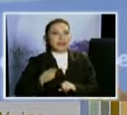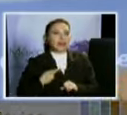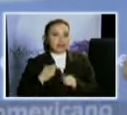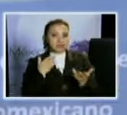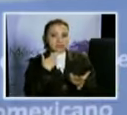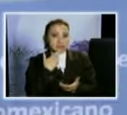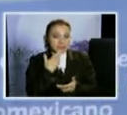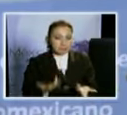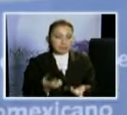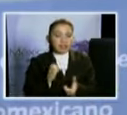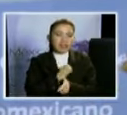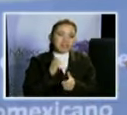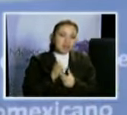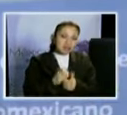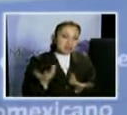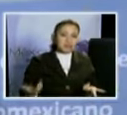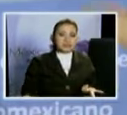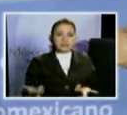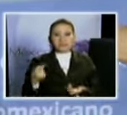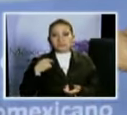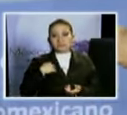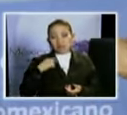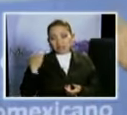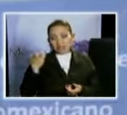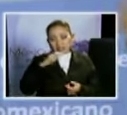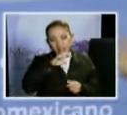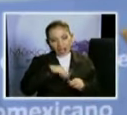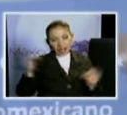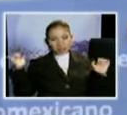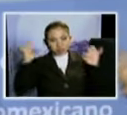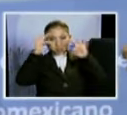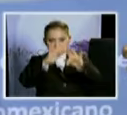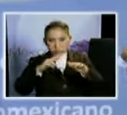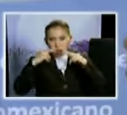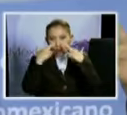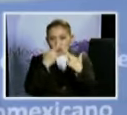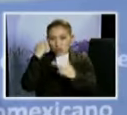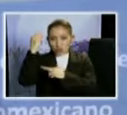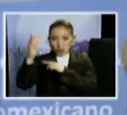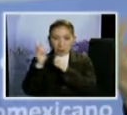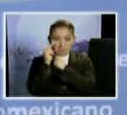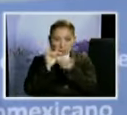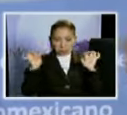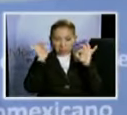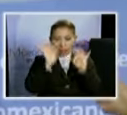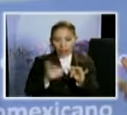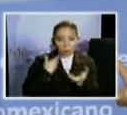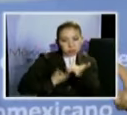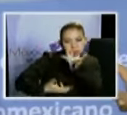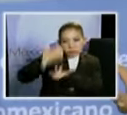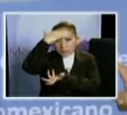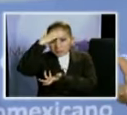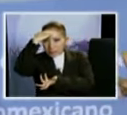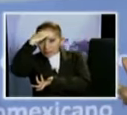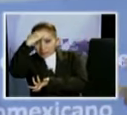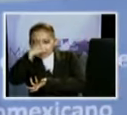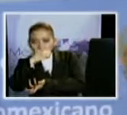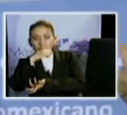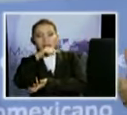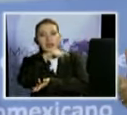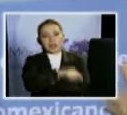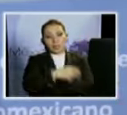funcionar. Entonces, creo que en este tipo de foros, en los foros multilaterales, además de compartir experiencias,